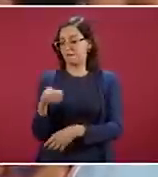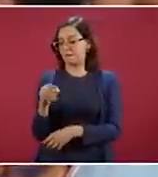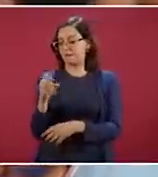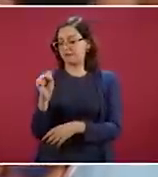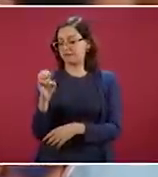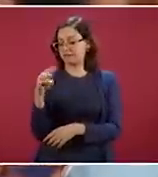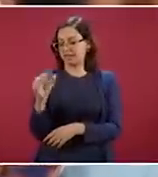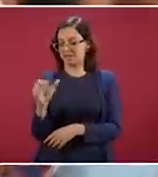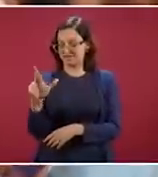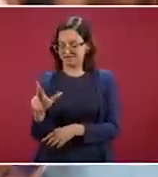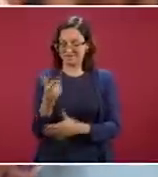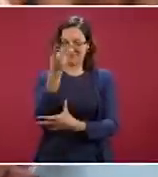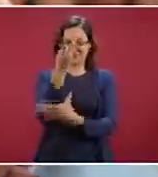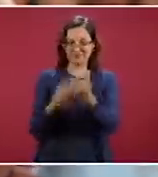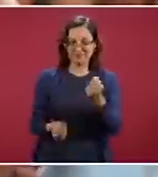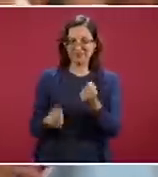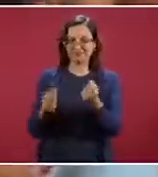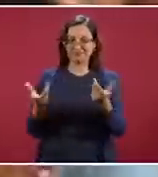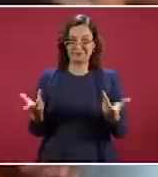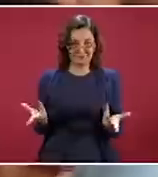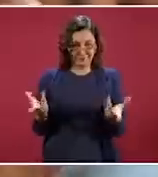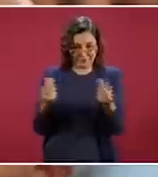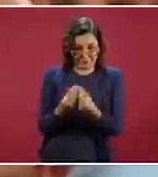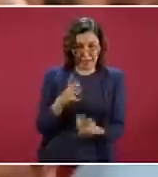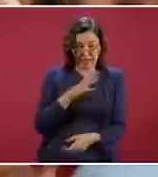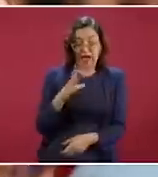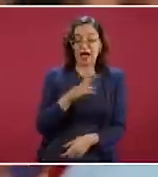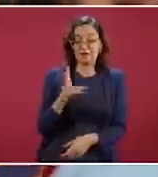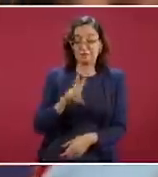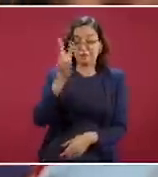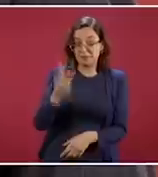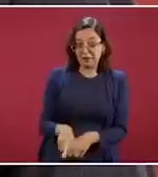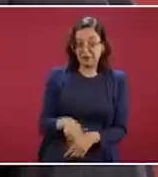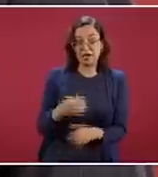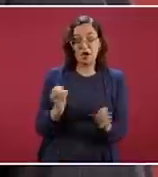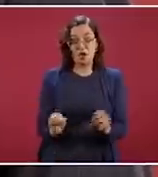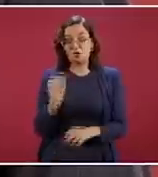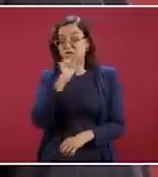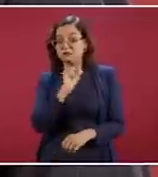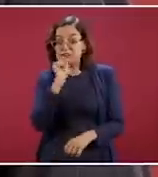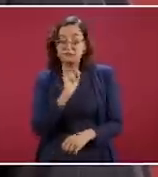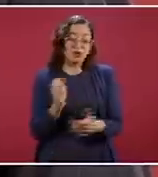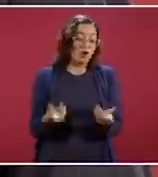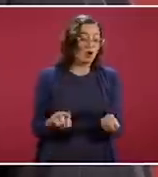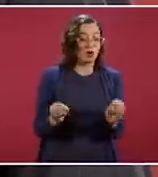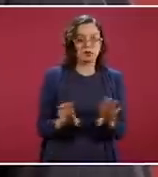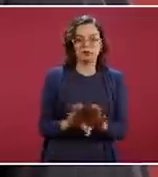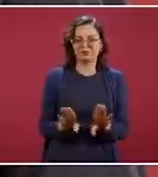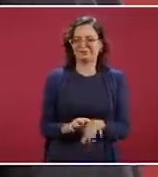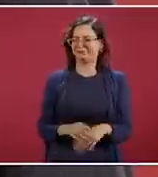preguntarle si esto tiene algo que ver o es un chisme anda por ahí. No,